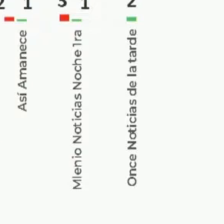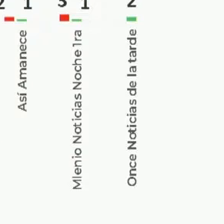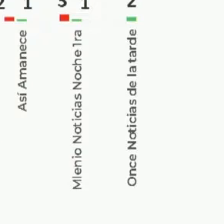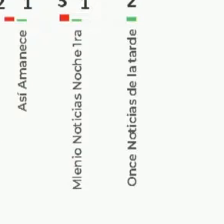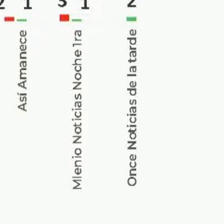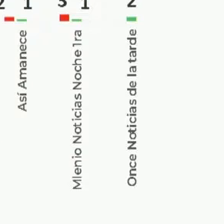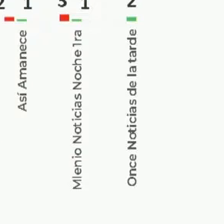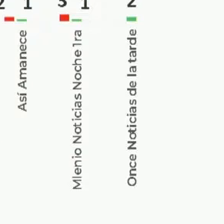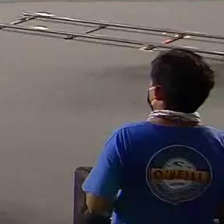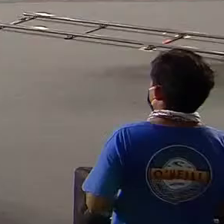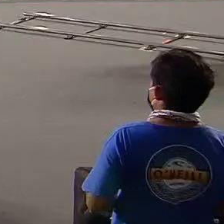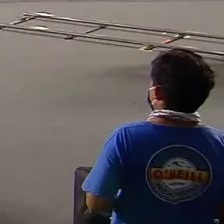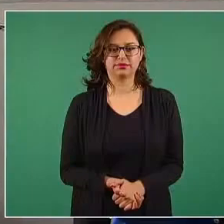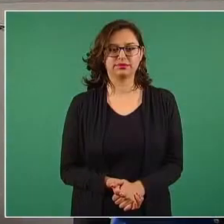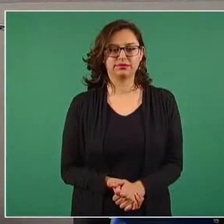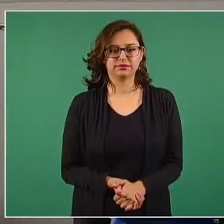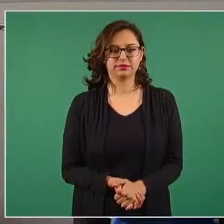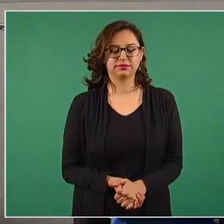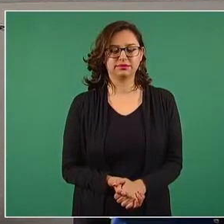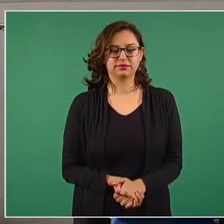Nos se pillaron aquí. ¿Quién es?